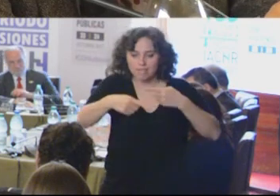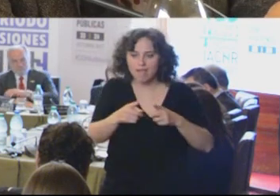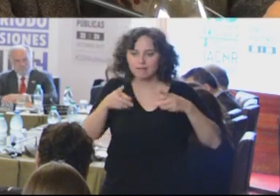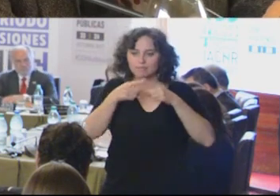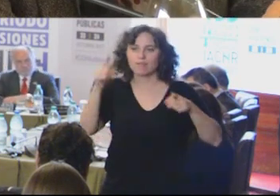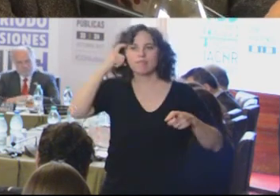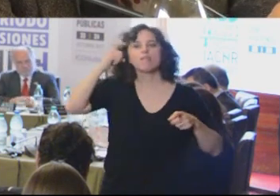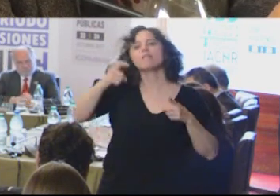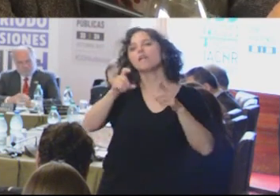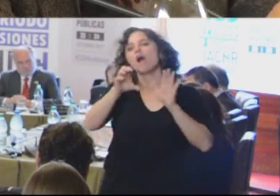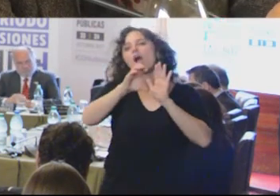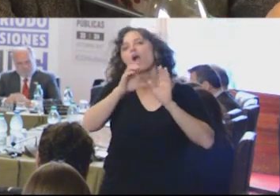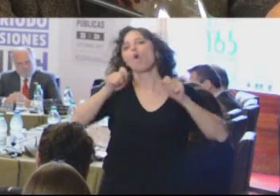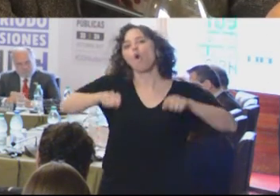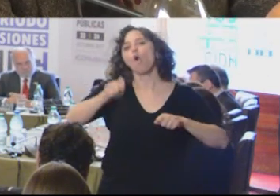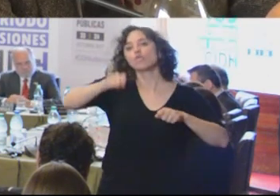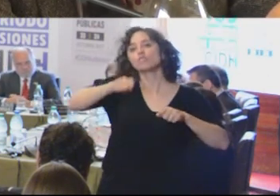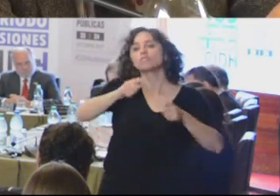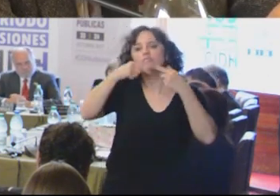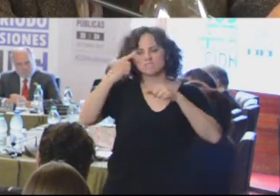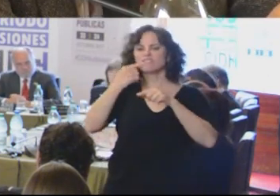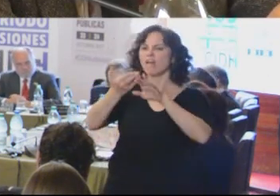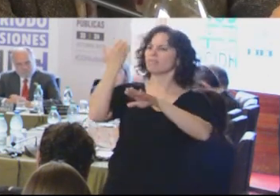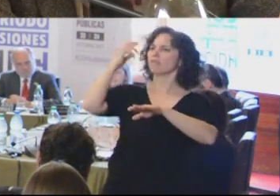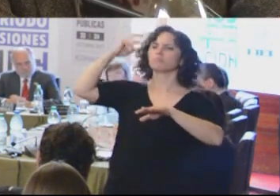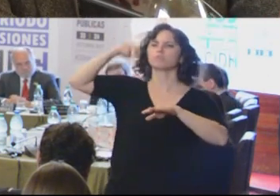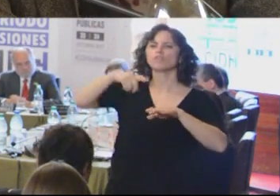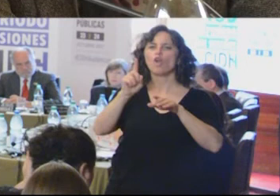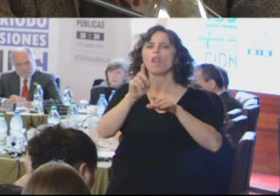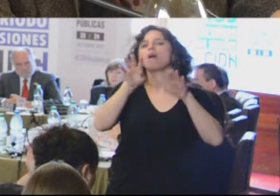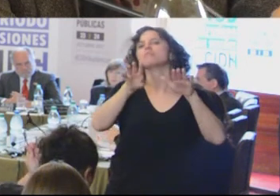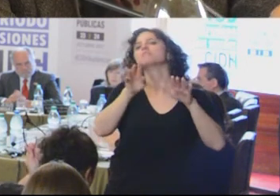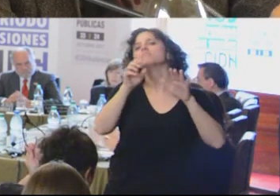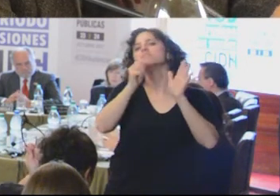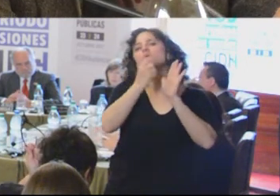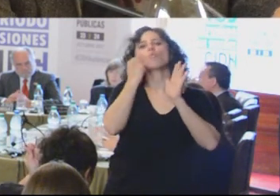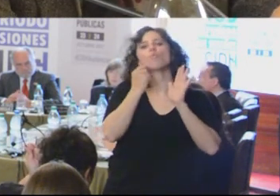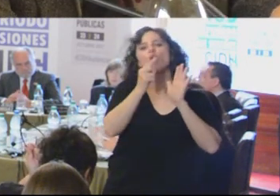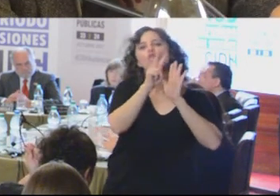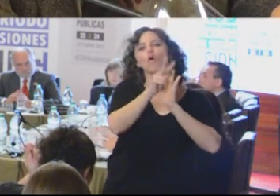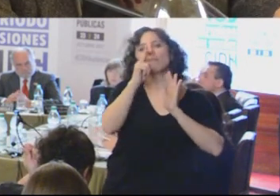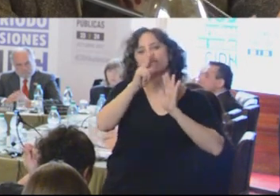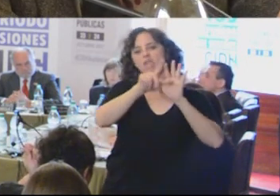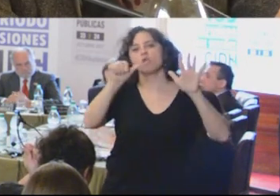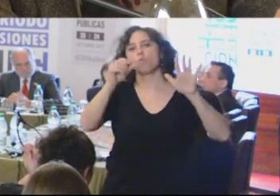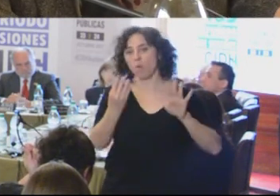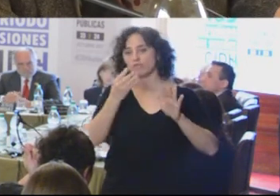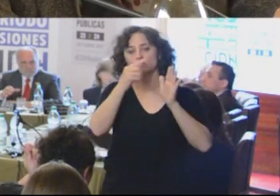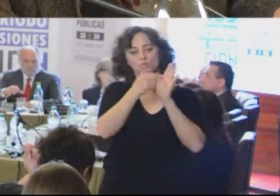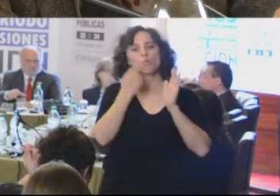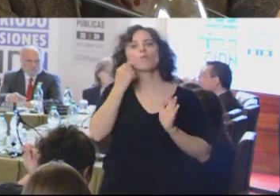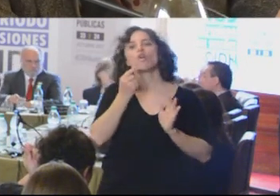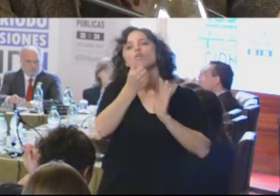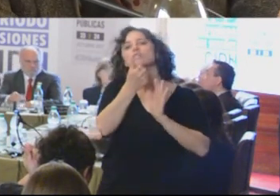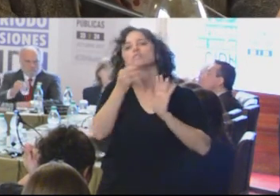quien ya se había pronunciado en este mismo sentido en la sentencia 970 del año 2004 de otraparte